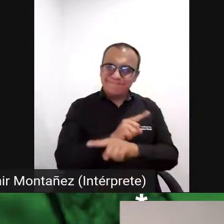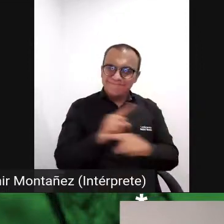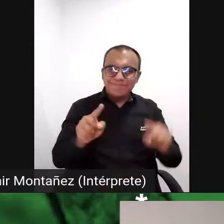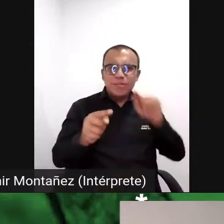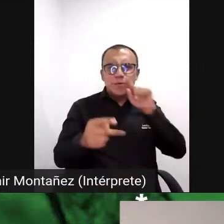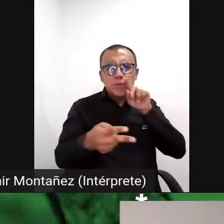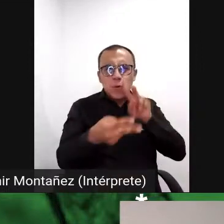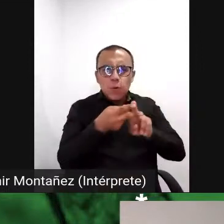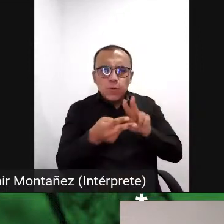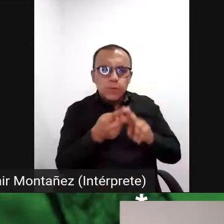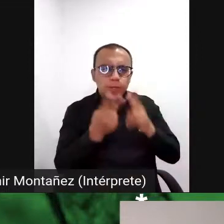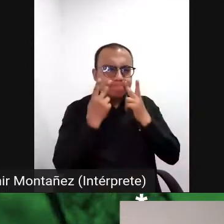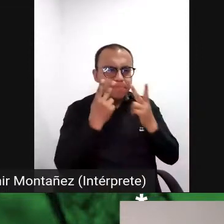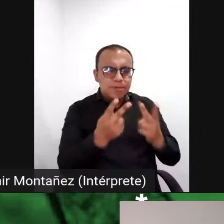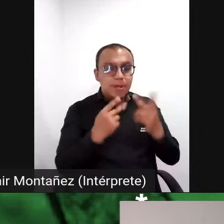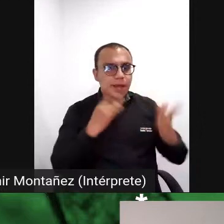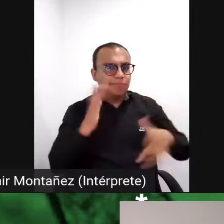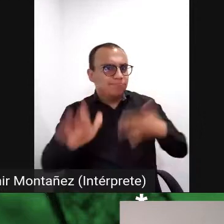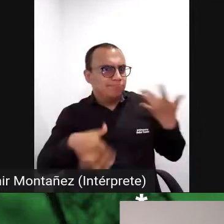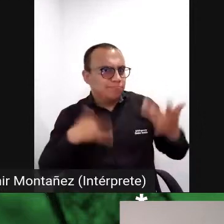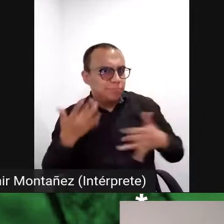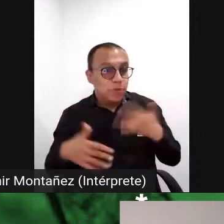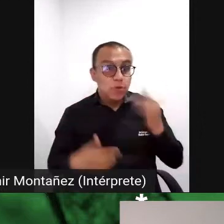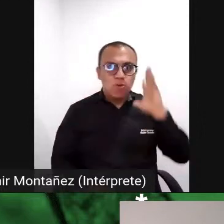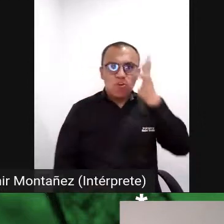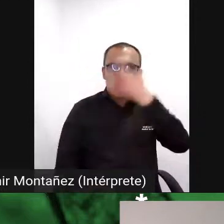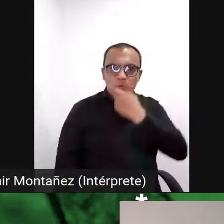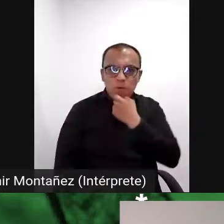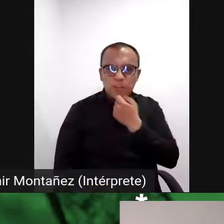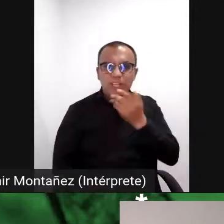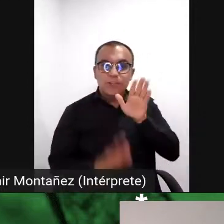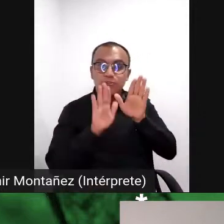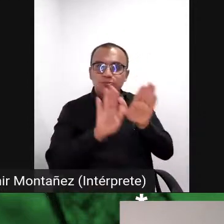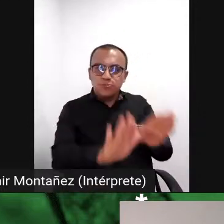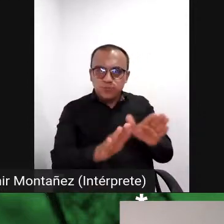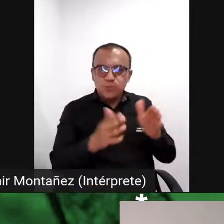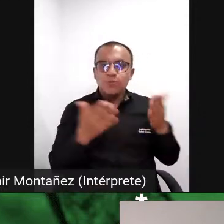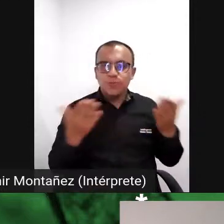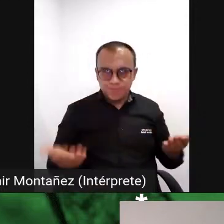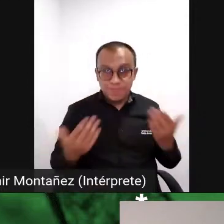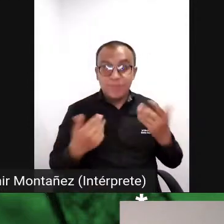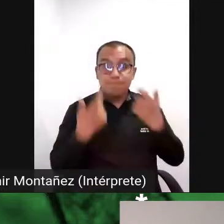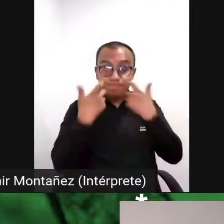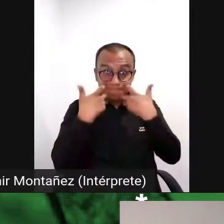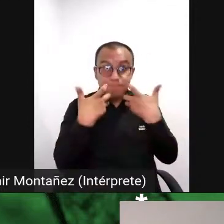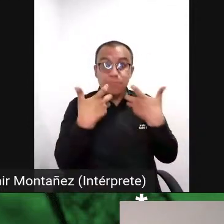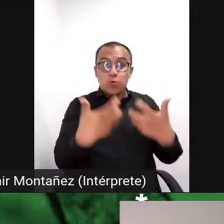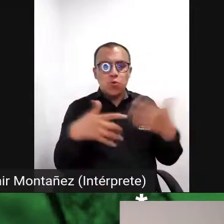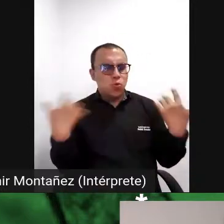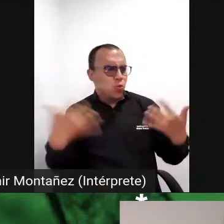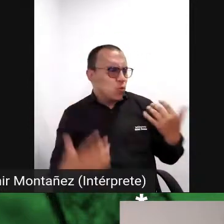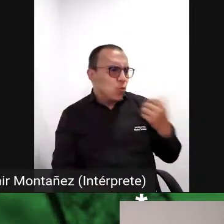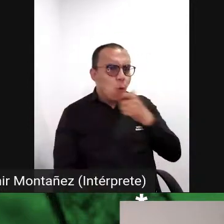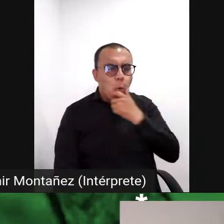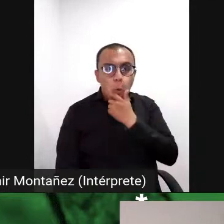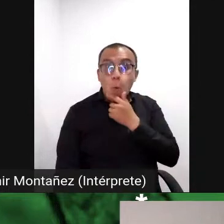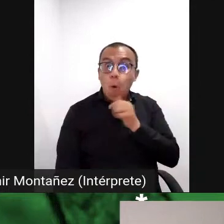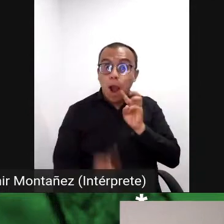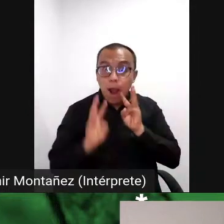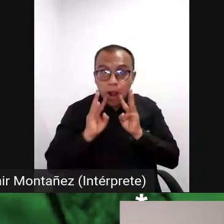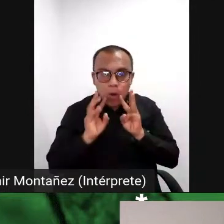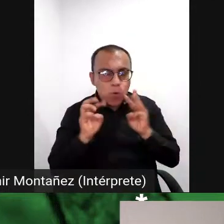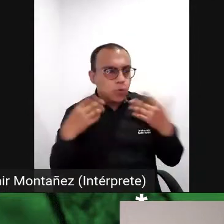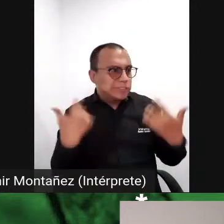hay que mirarlos, hay que disfrutarlos, hay que ver lo bonitos que son, hay que ver lo sorprendentes que son, hay que